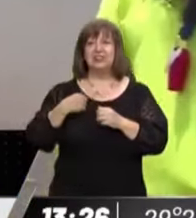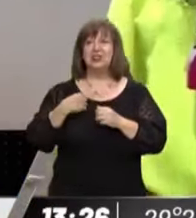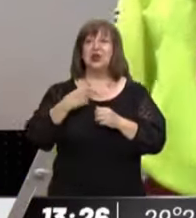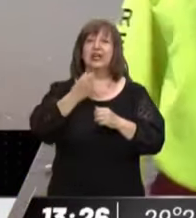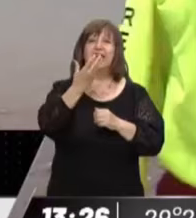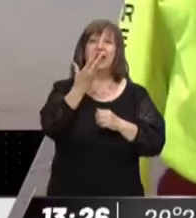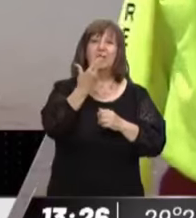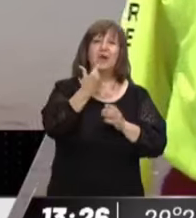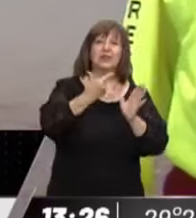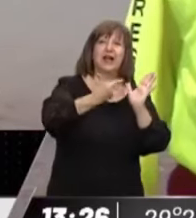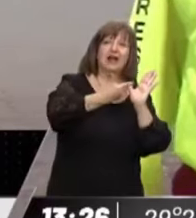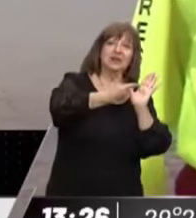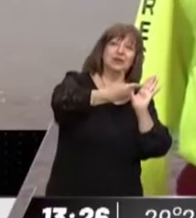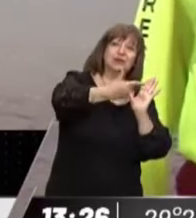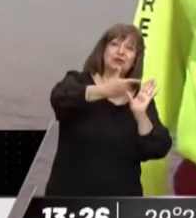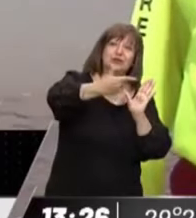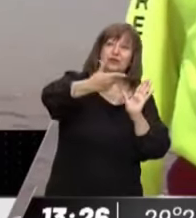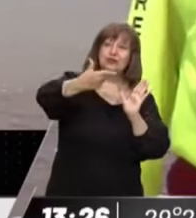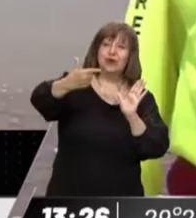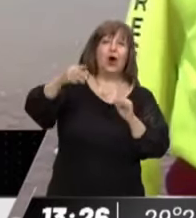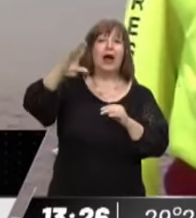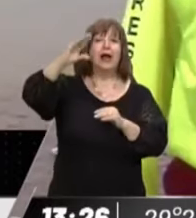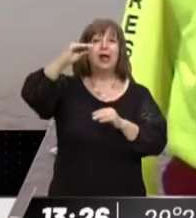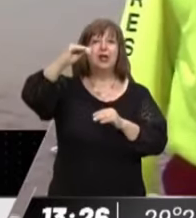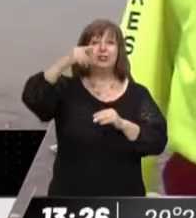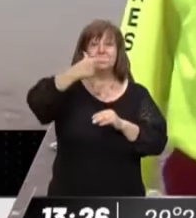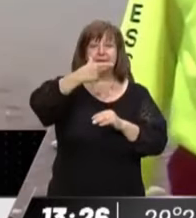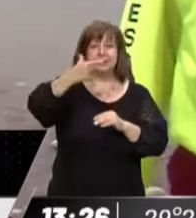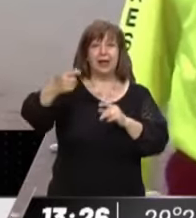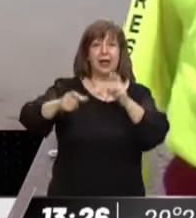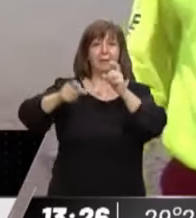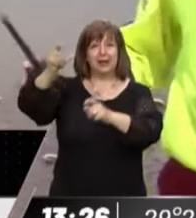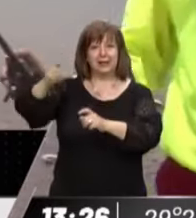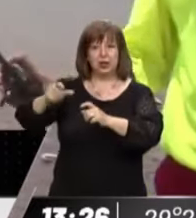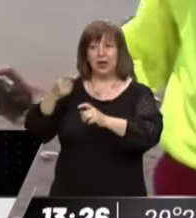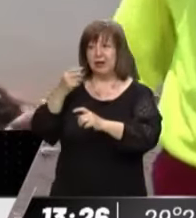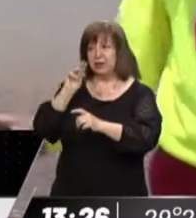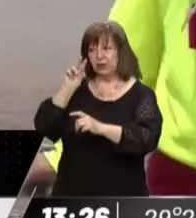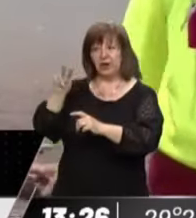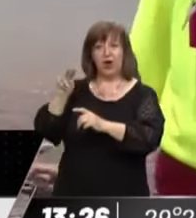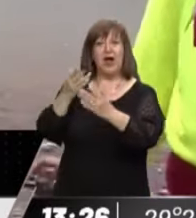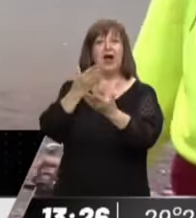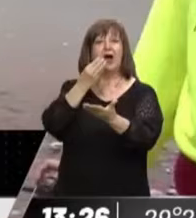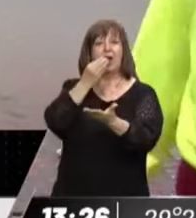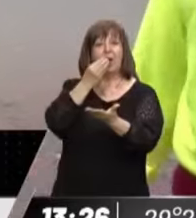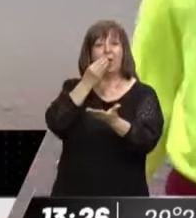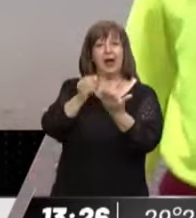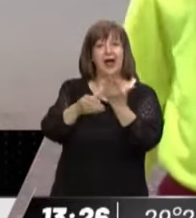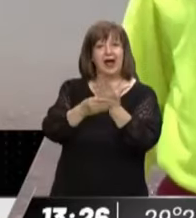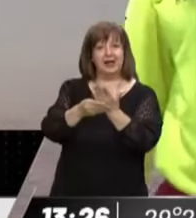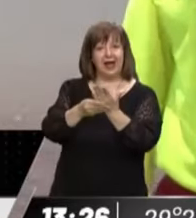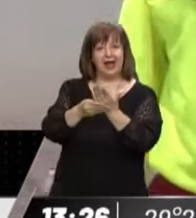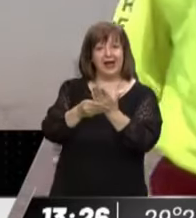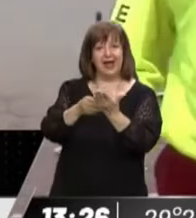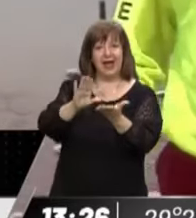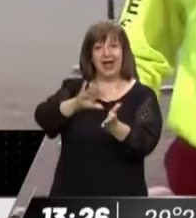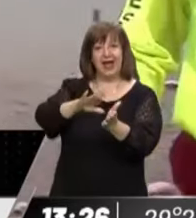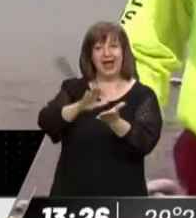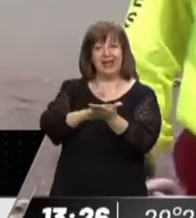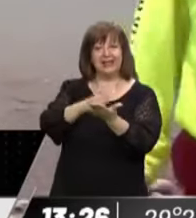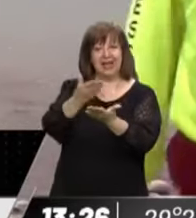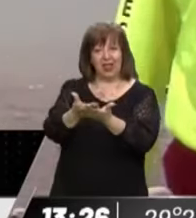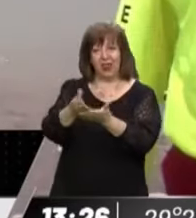mostrarles pero vamos a grabar para más tarde o para la noche tenés gente haciéndose asado hay unos venezolanos que están en Mendoza visita y